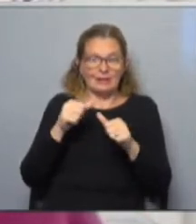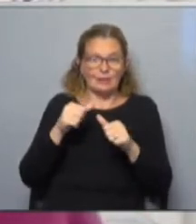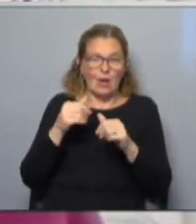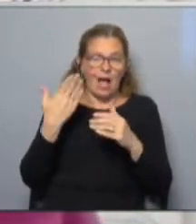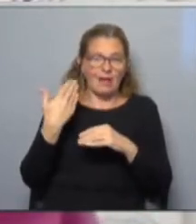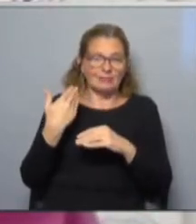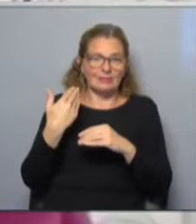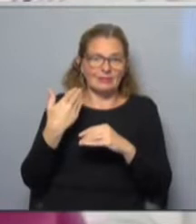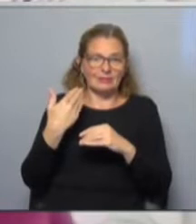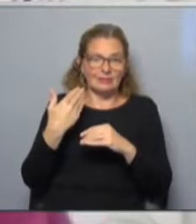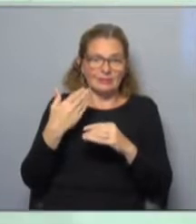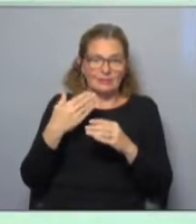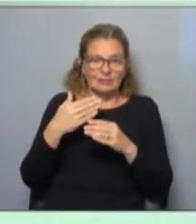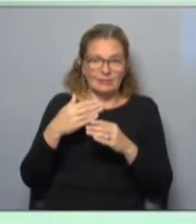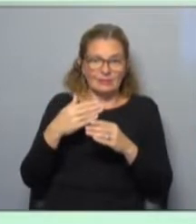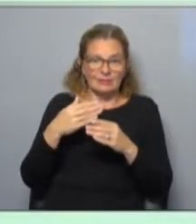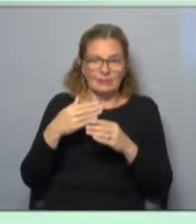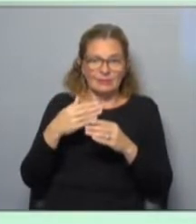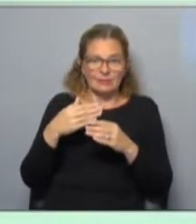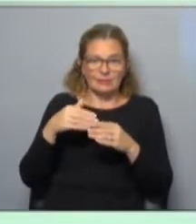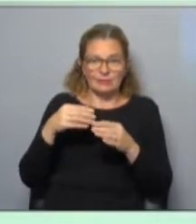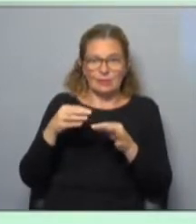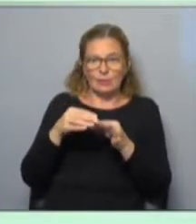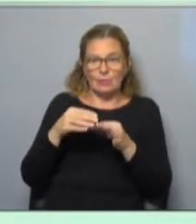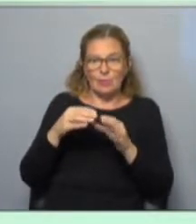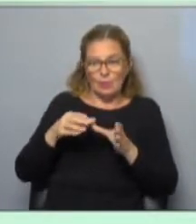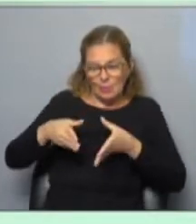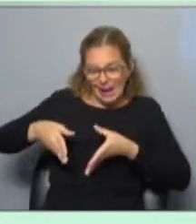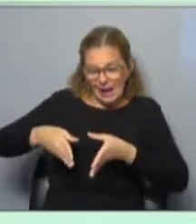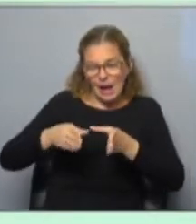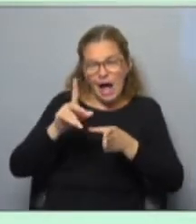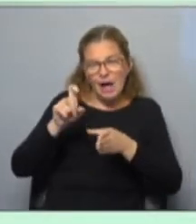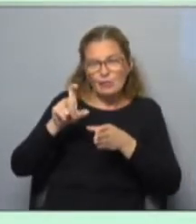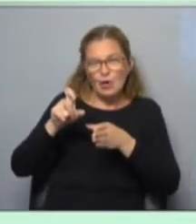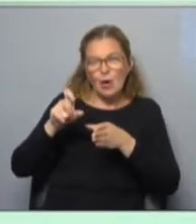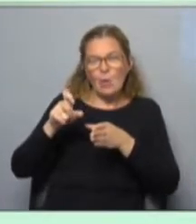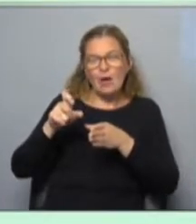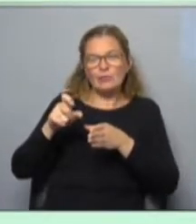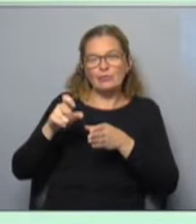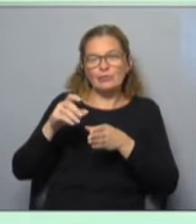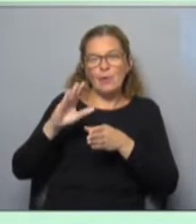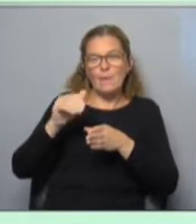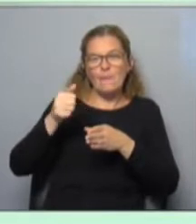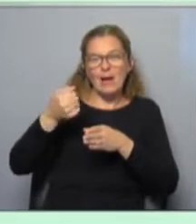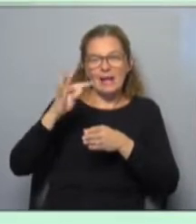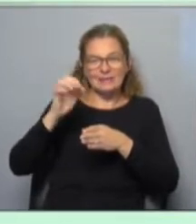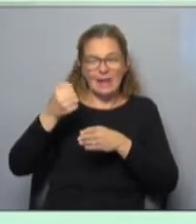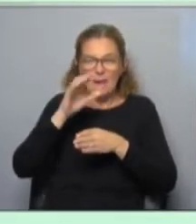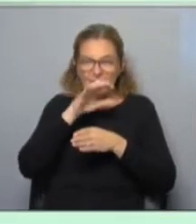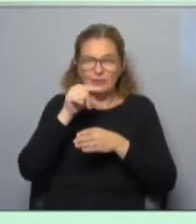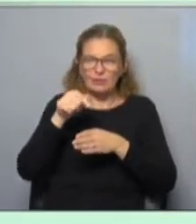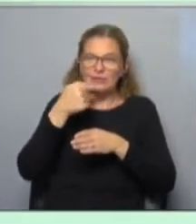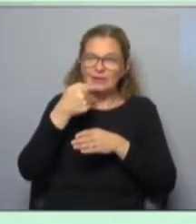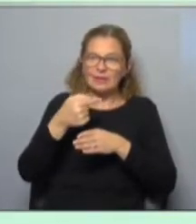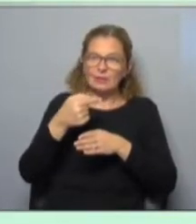tramo, digamos, los metrajes del Arroyo Mataperro. Eso sí fue un anuncio que se hizo.